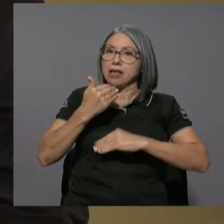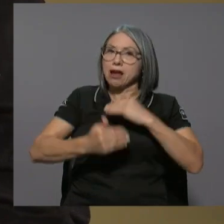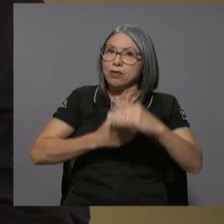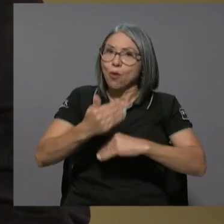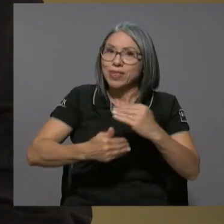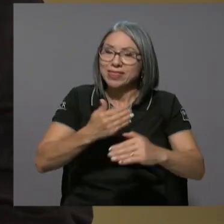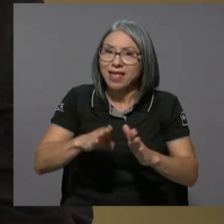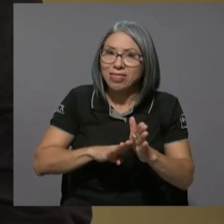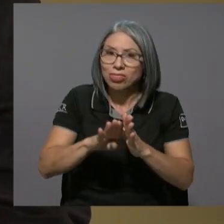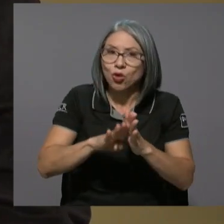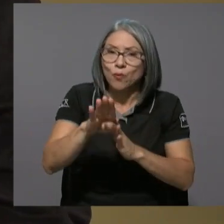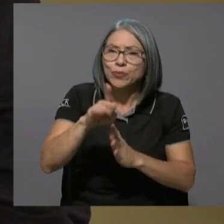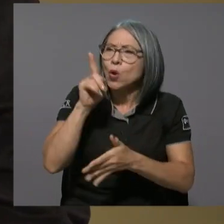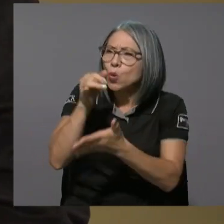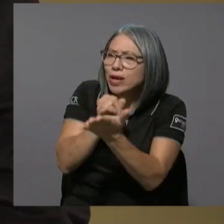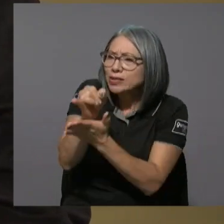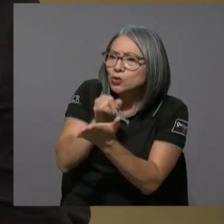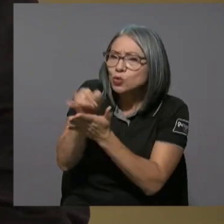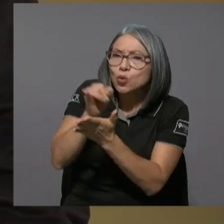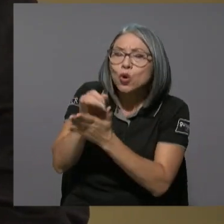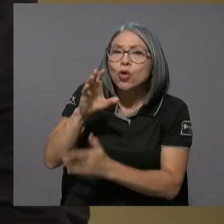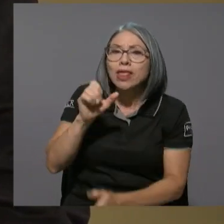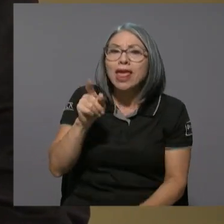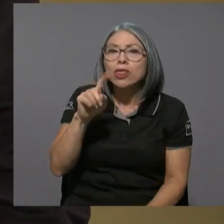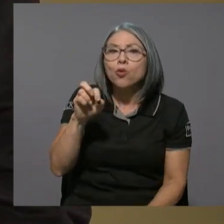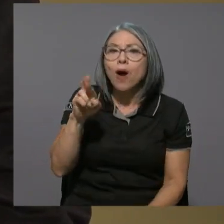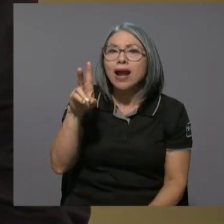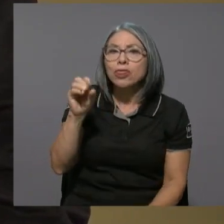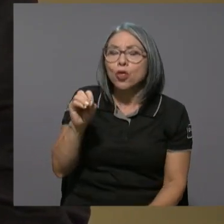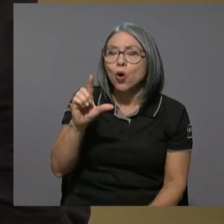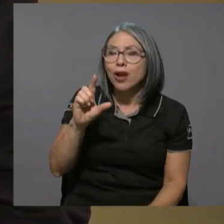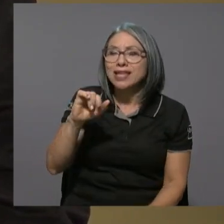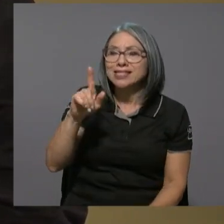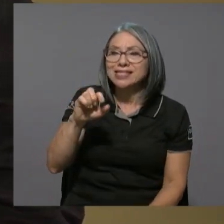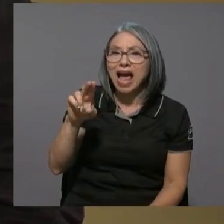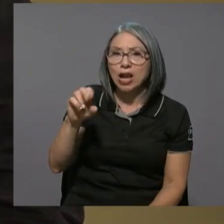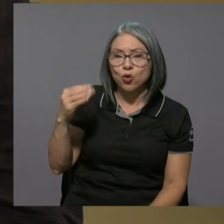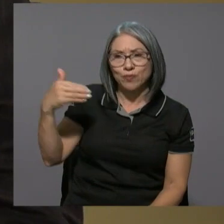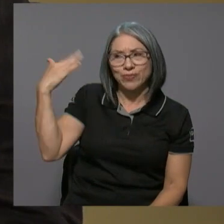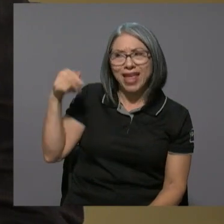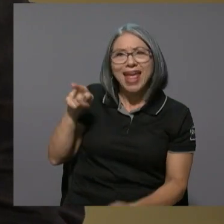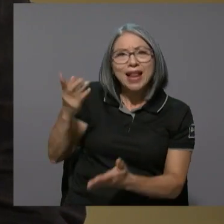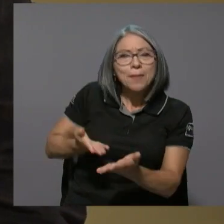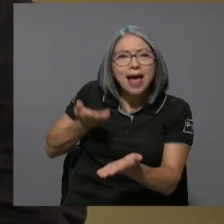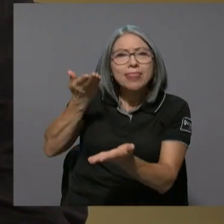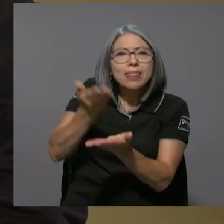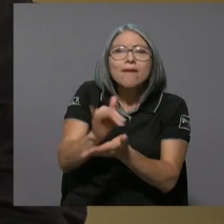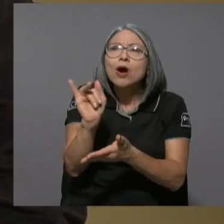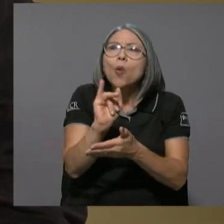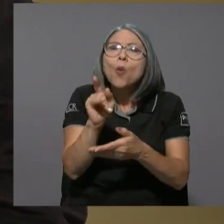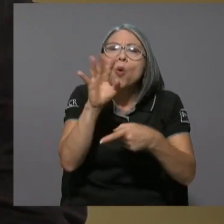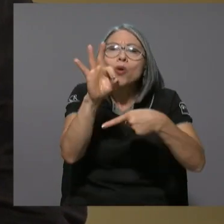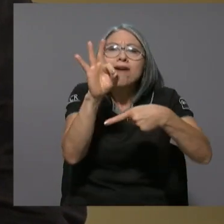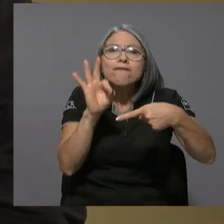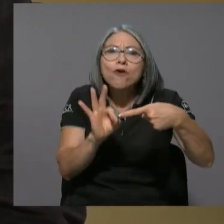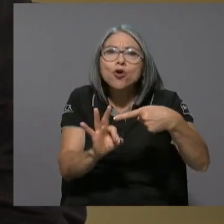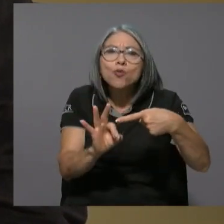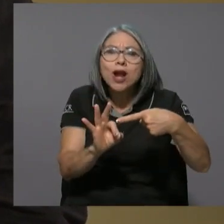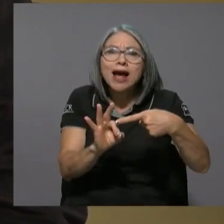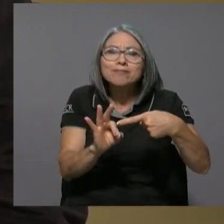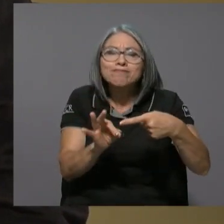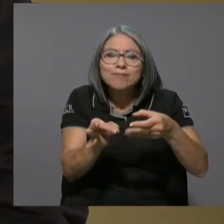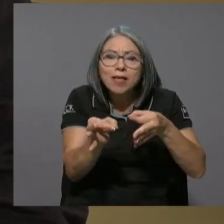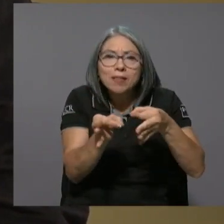un estudio que hizo don Eduardo Lizano hace algunos años que él planteaba como una especie como de fórmula, ¿verdad?, donde el